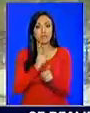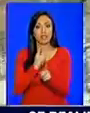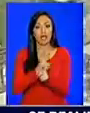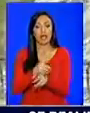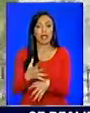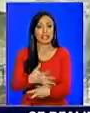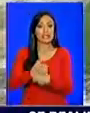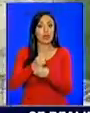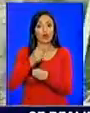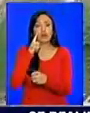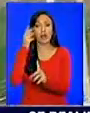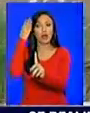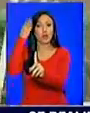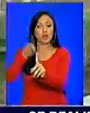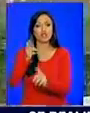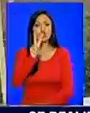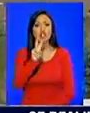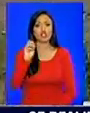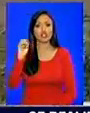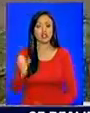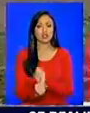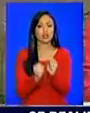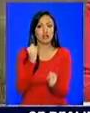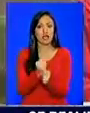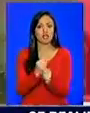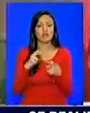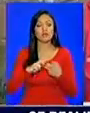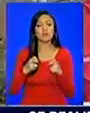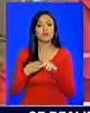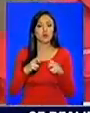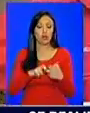para una proyección de 200 años. No hemos tenido problemas.